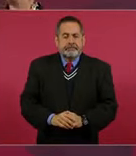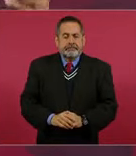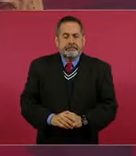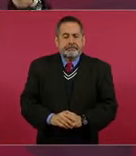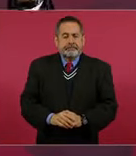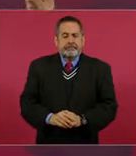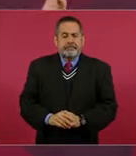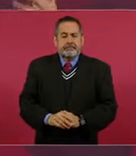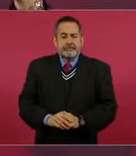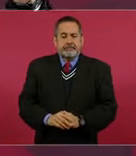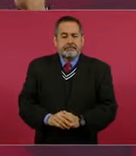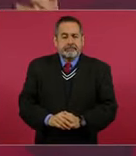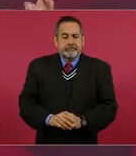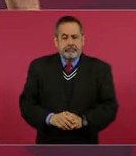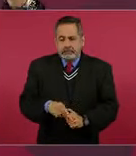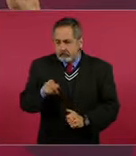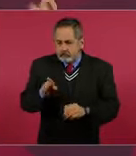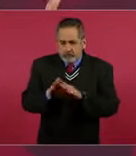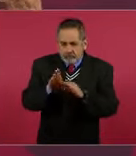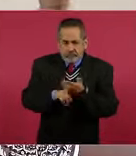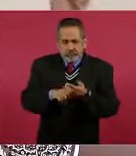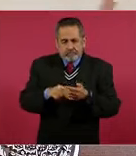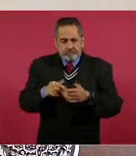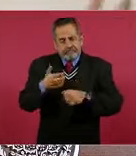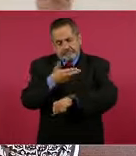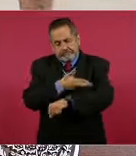por la forma en que está